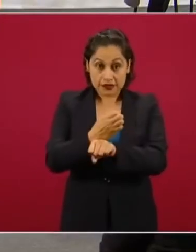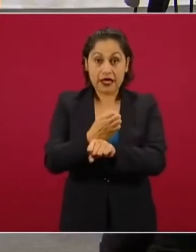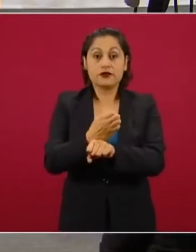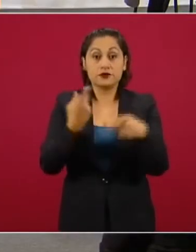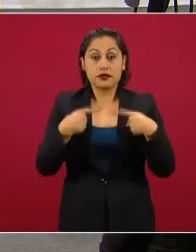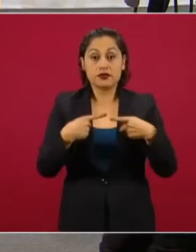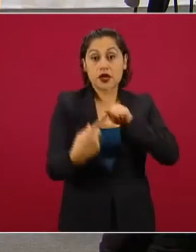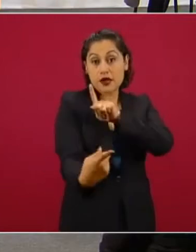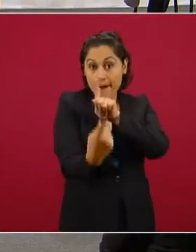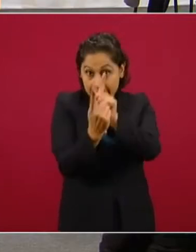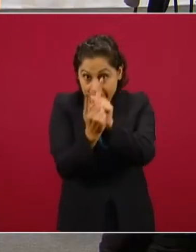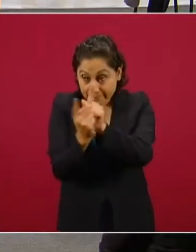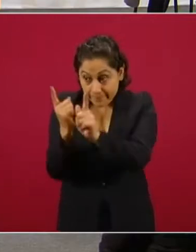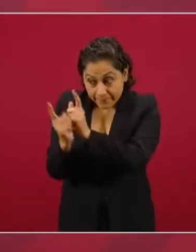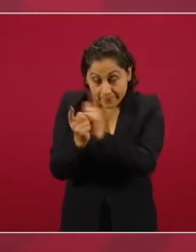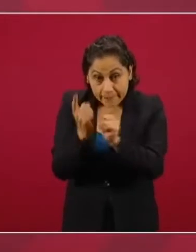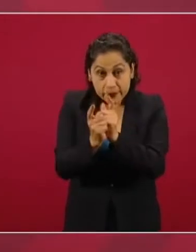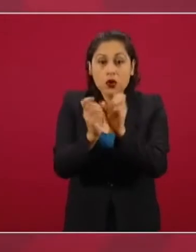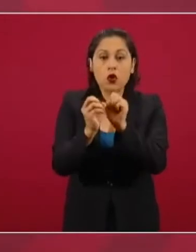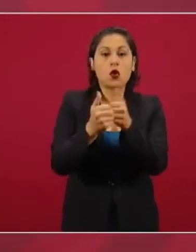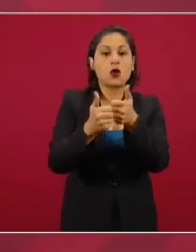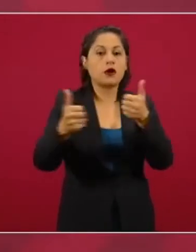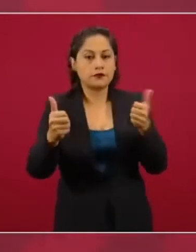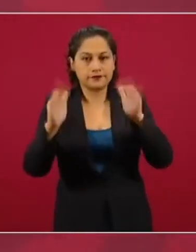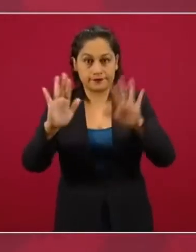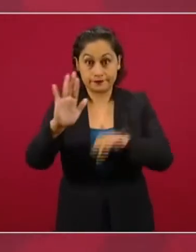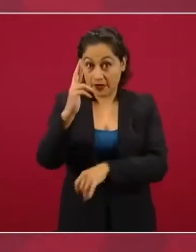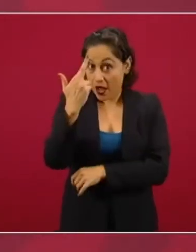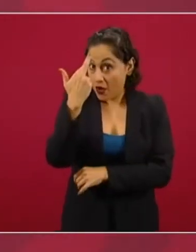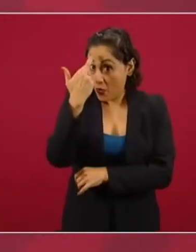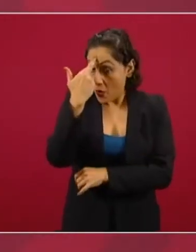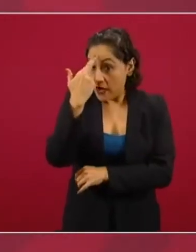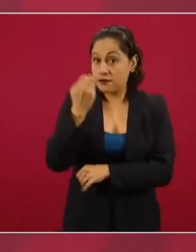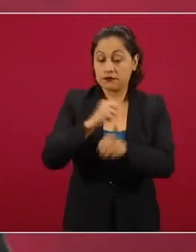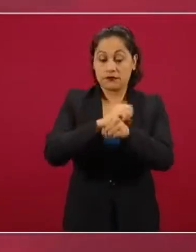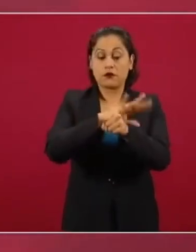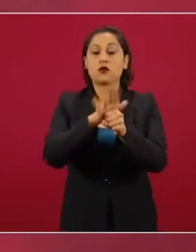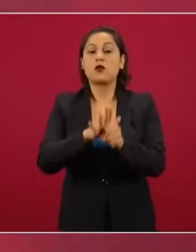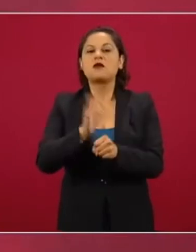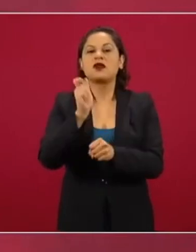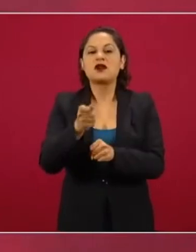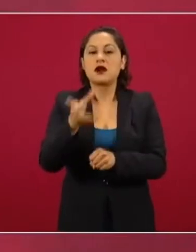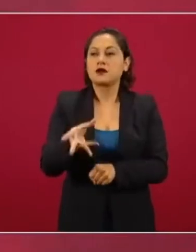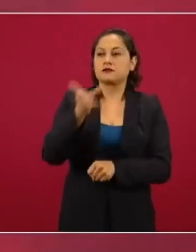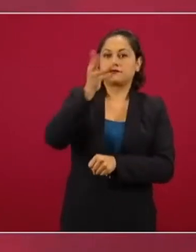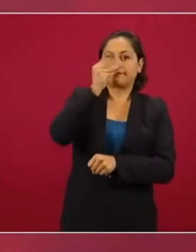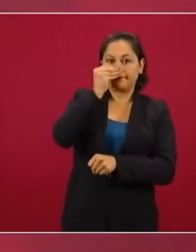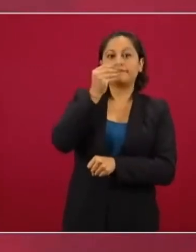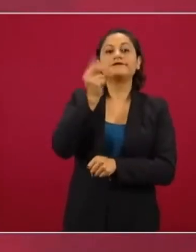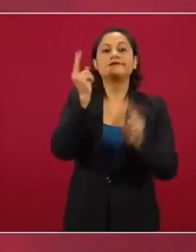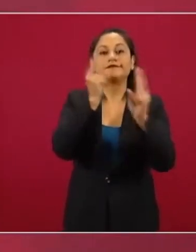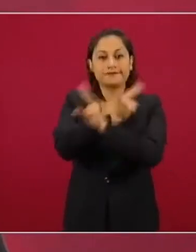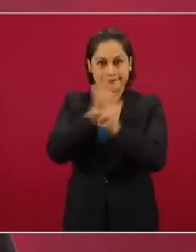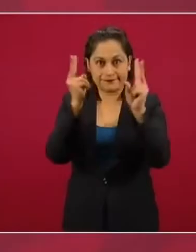entre personas. Recordar siempre que COVID-19 es una enfermedad que se transmite por la vía respiratoria. Entonces, contacto físico